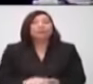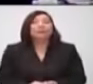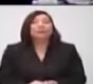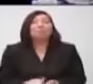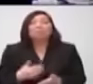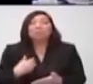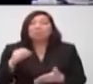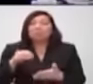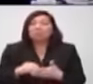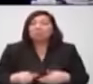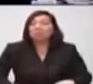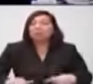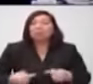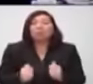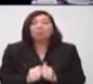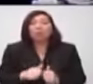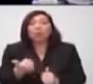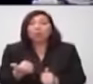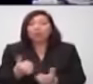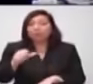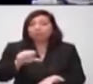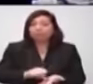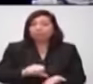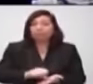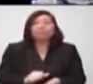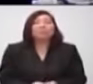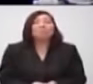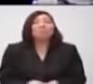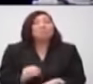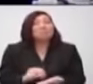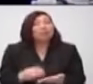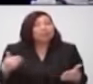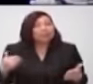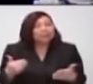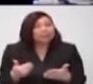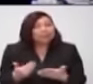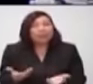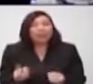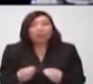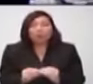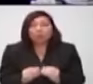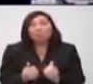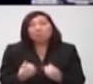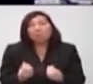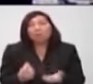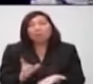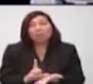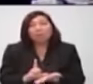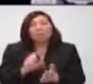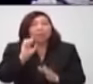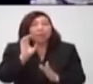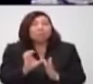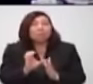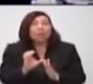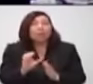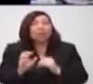lo podemos comparar con otras ciudades capitales más próximas o comparativas con Lima, es la de Bogotá.